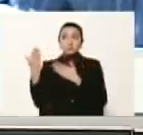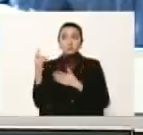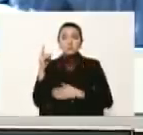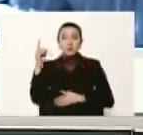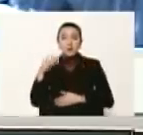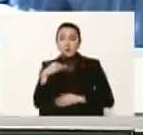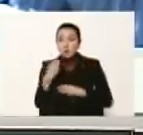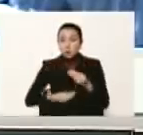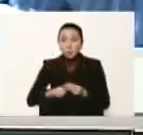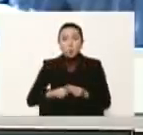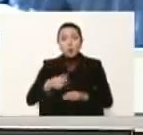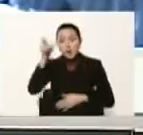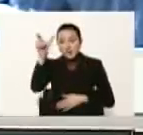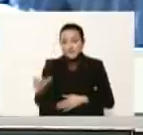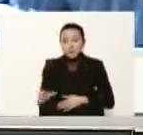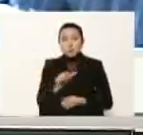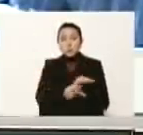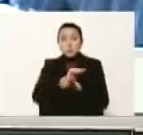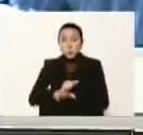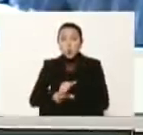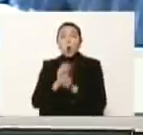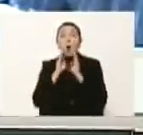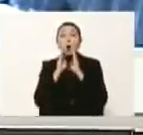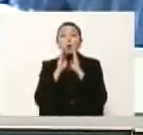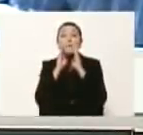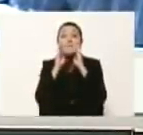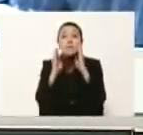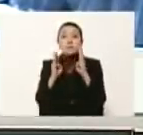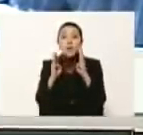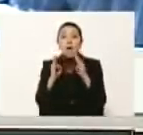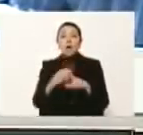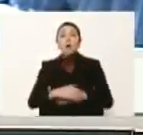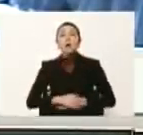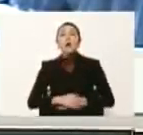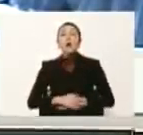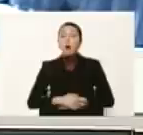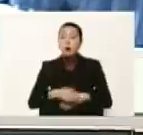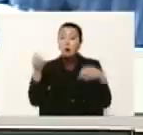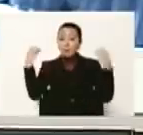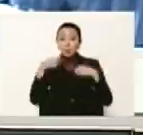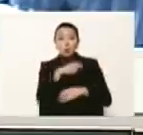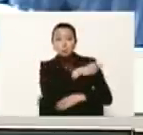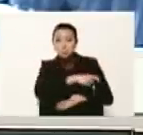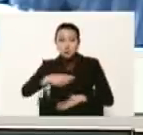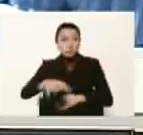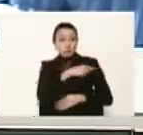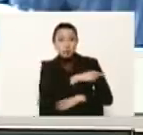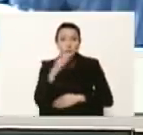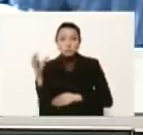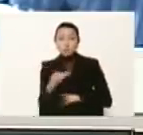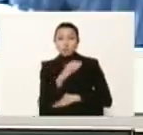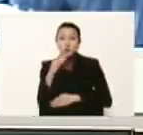de los detenidos confiesa que tuvieron asistencia de paramilitares colombianos.